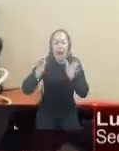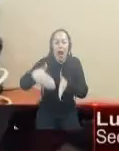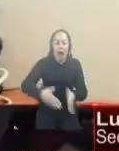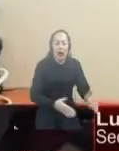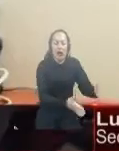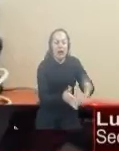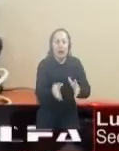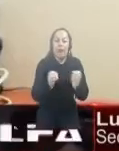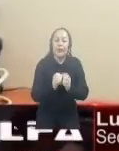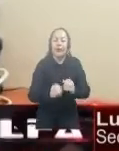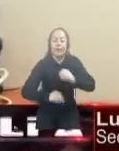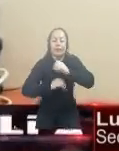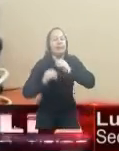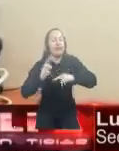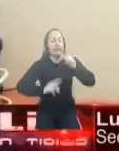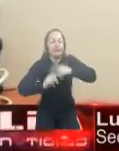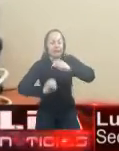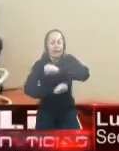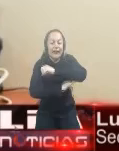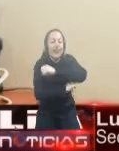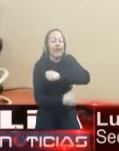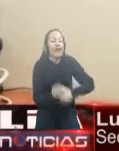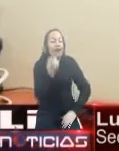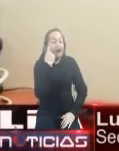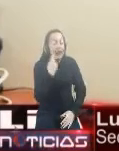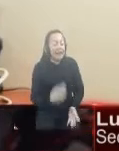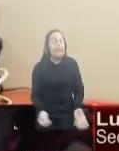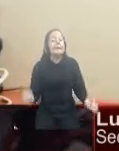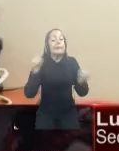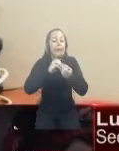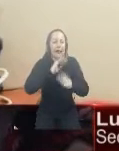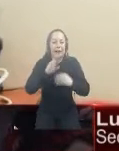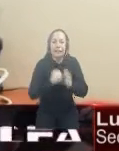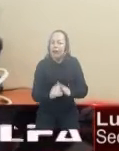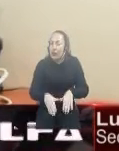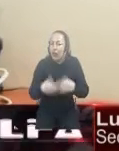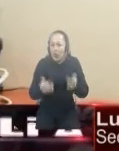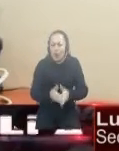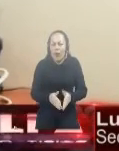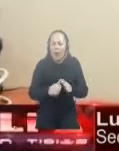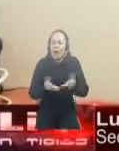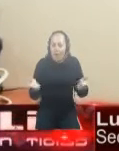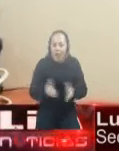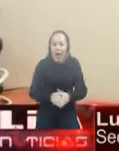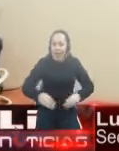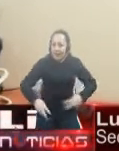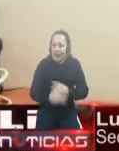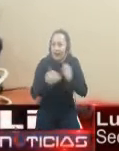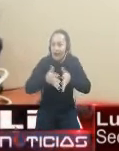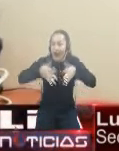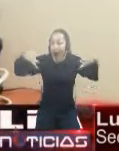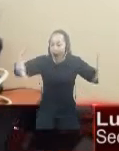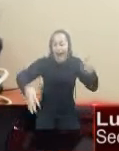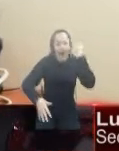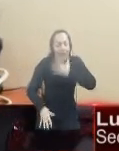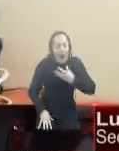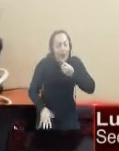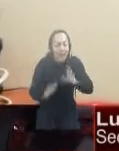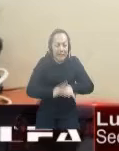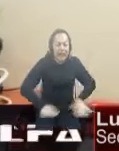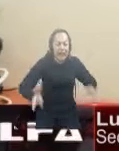pero infraestructura es todo. Infraestructura es buenos sitios de esparcimiento, nos faltan tener a nosotros